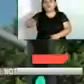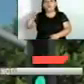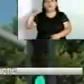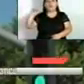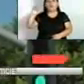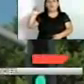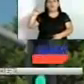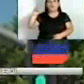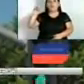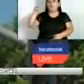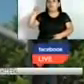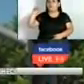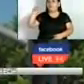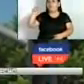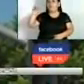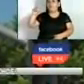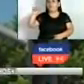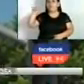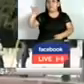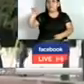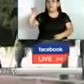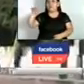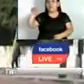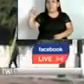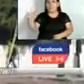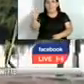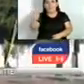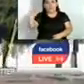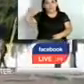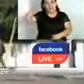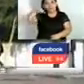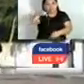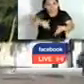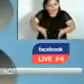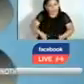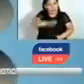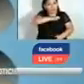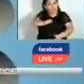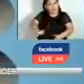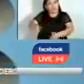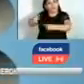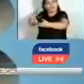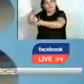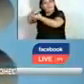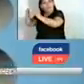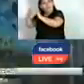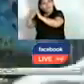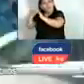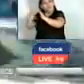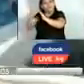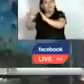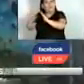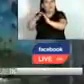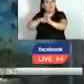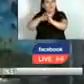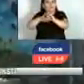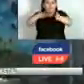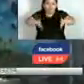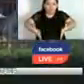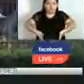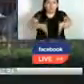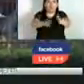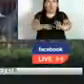de Estados Unidos. Los compatriotas radicados en el país norteamericano tendrán 8 cuadras para